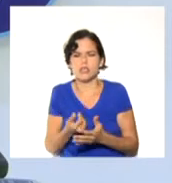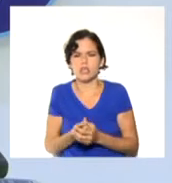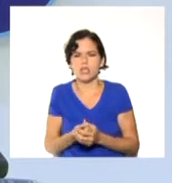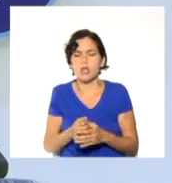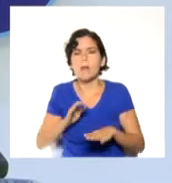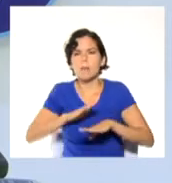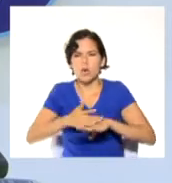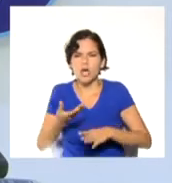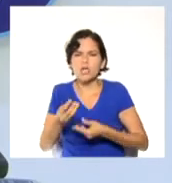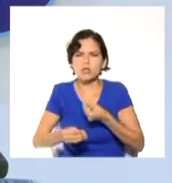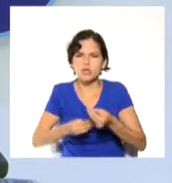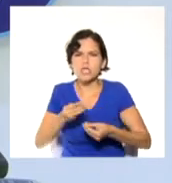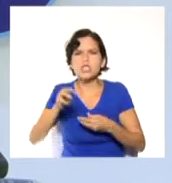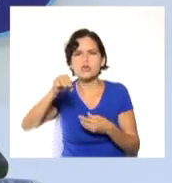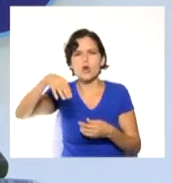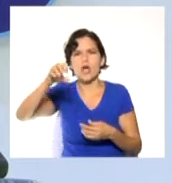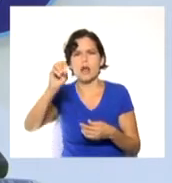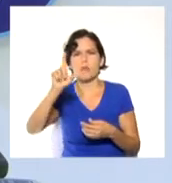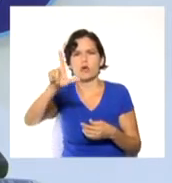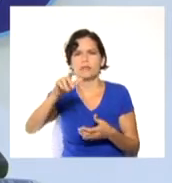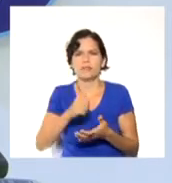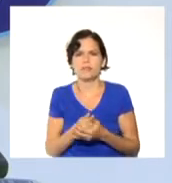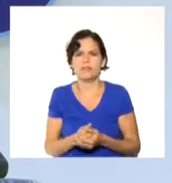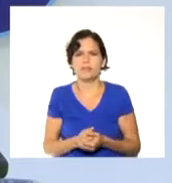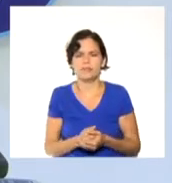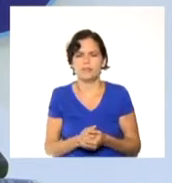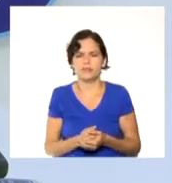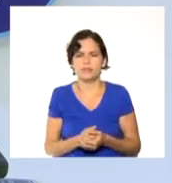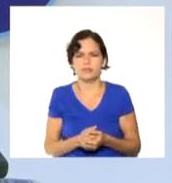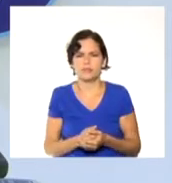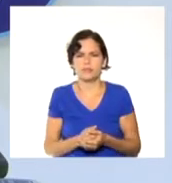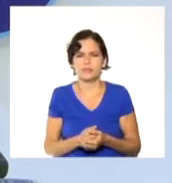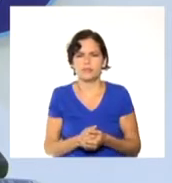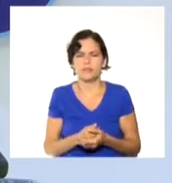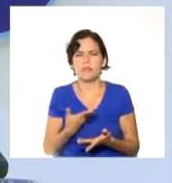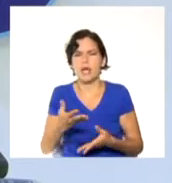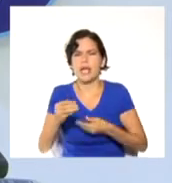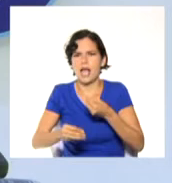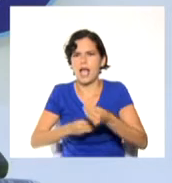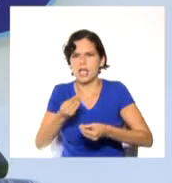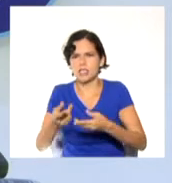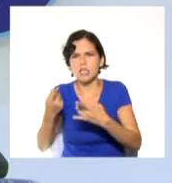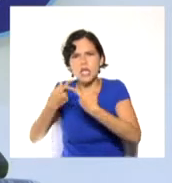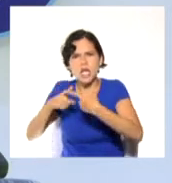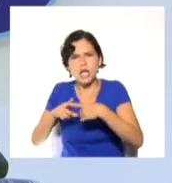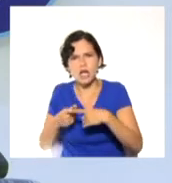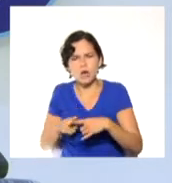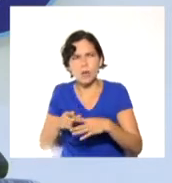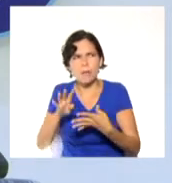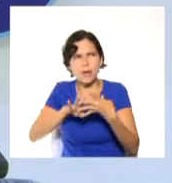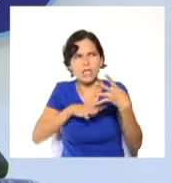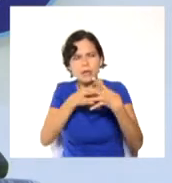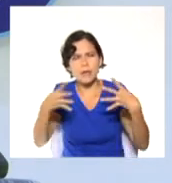eso se estableció esa unidad para realizar cálculos matemáticos